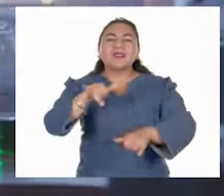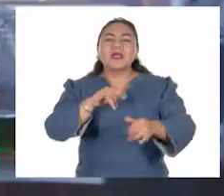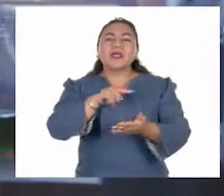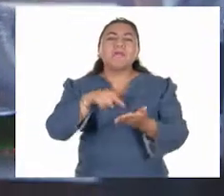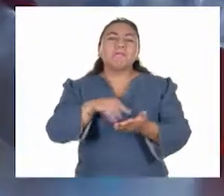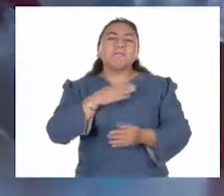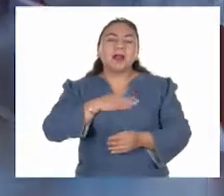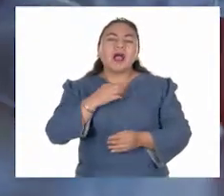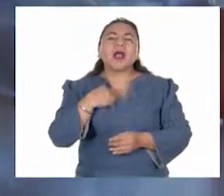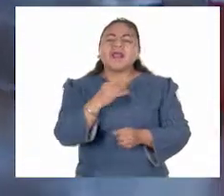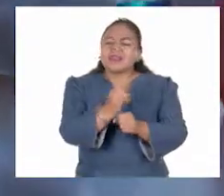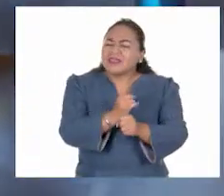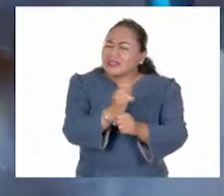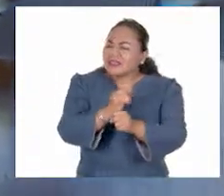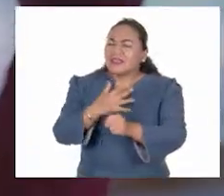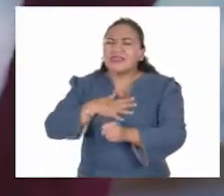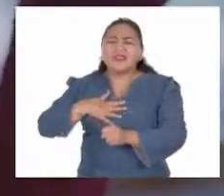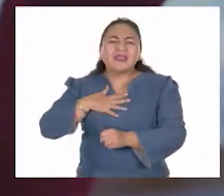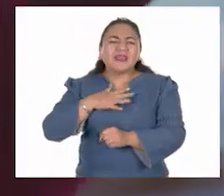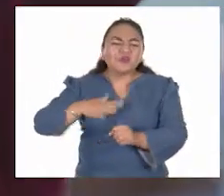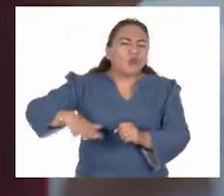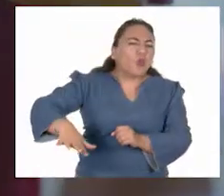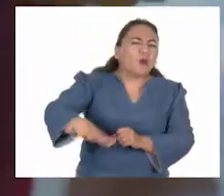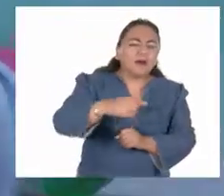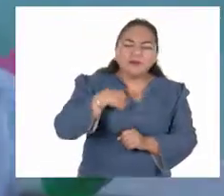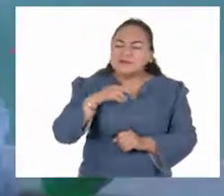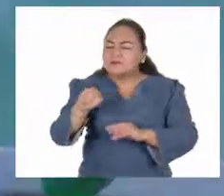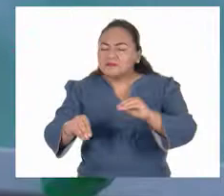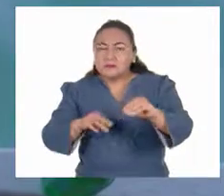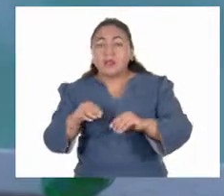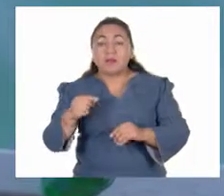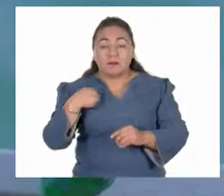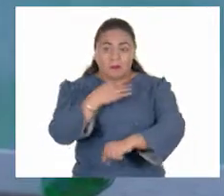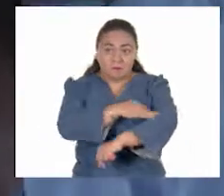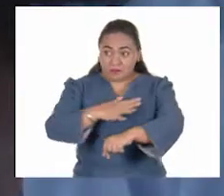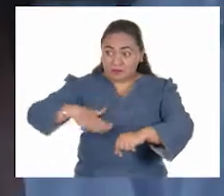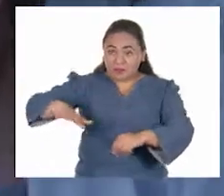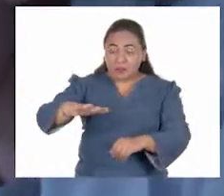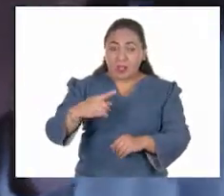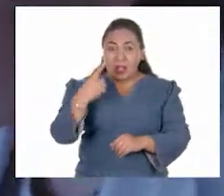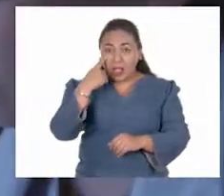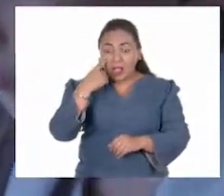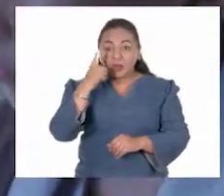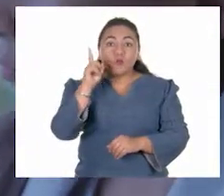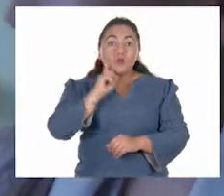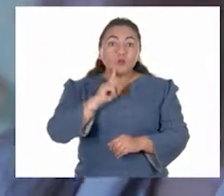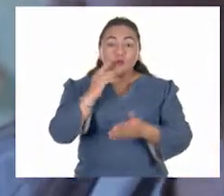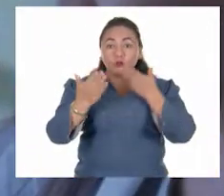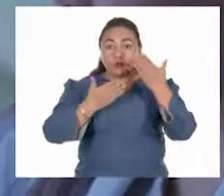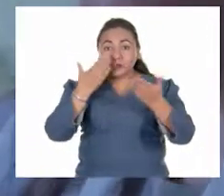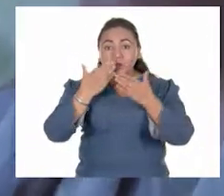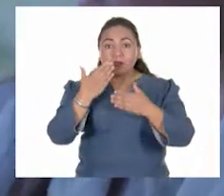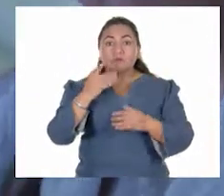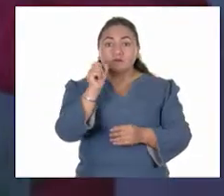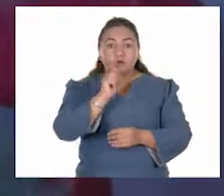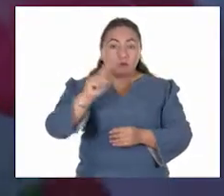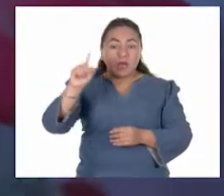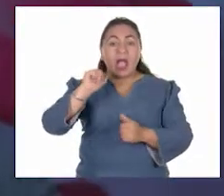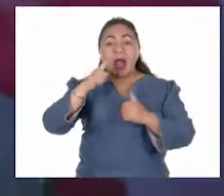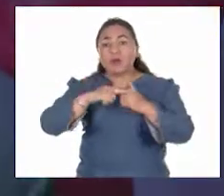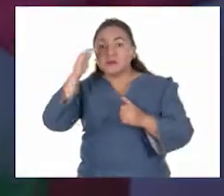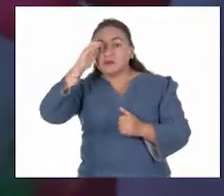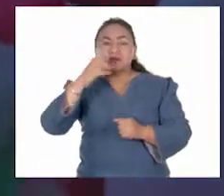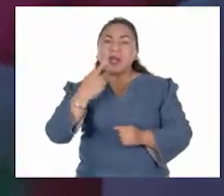y explorando todo lo que me encontraba a mi paso. En mi familia no era tan común que alguna mujer estudiara profesionalmente